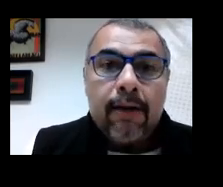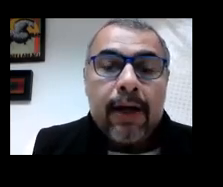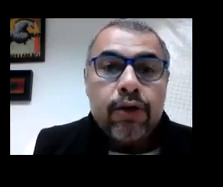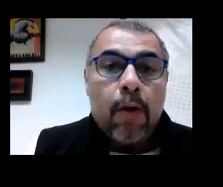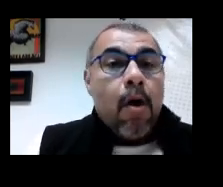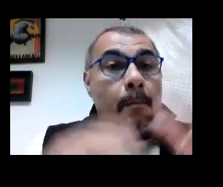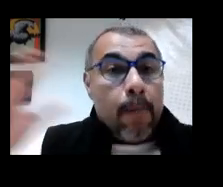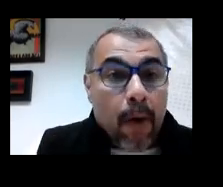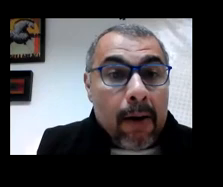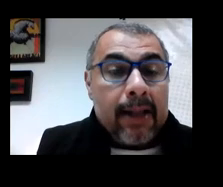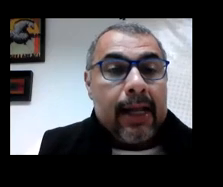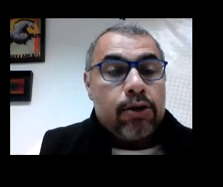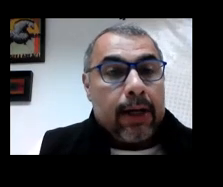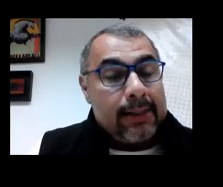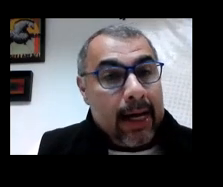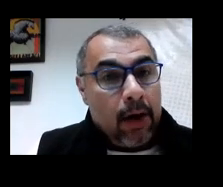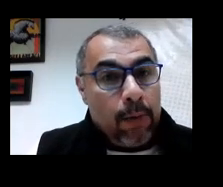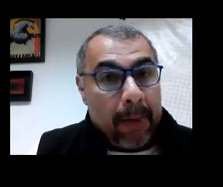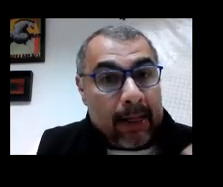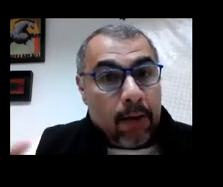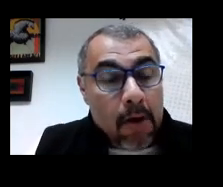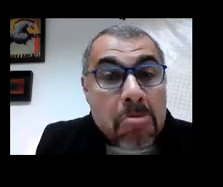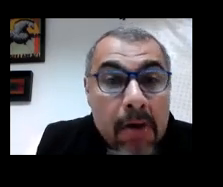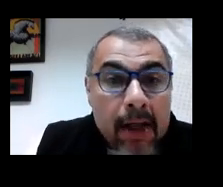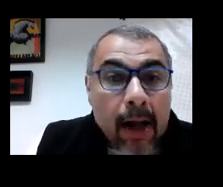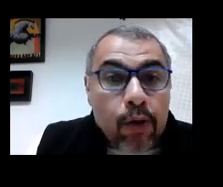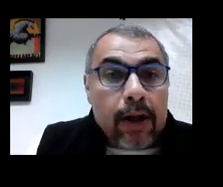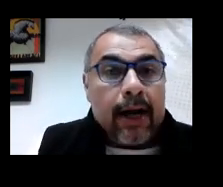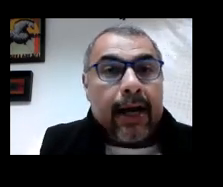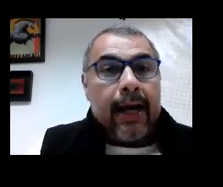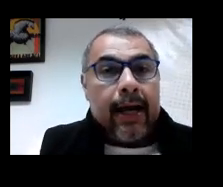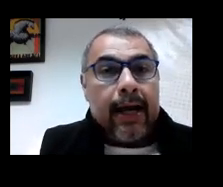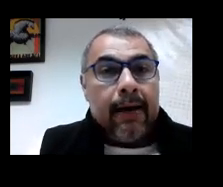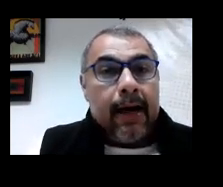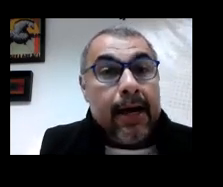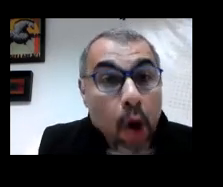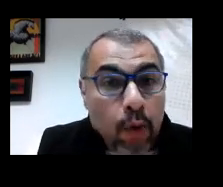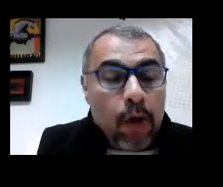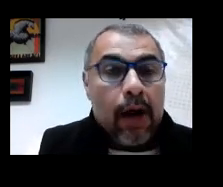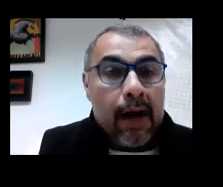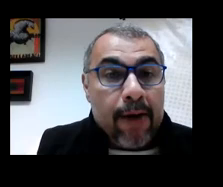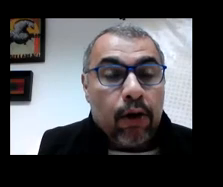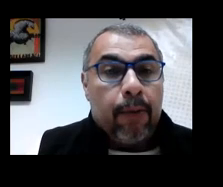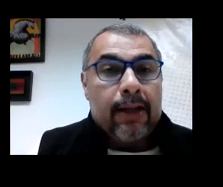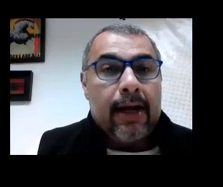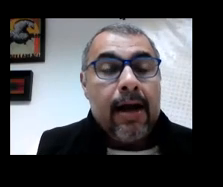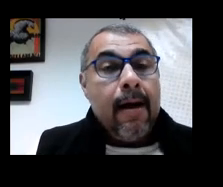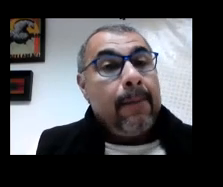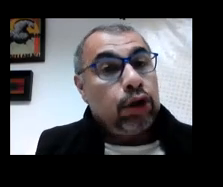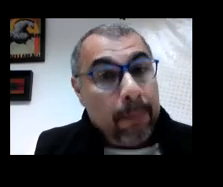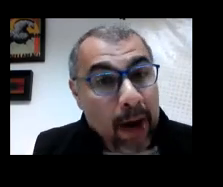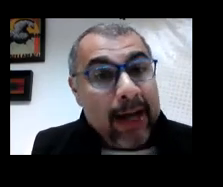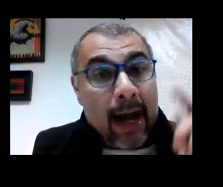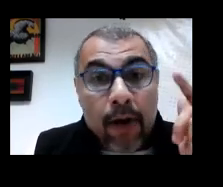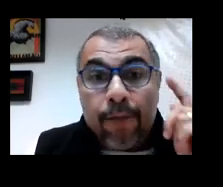tienen certificación. Muy probablemente el hecho de que sean homeopáticos, algunos dirán que es inocuo el efecto que pueda tener,